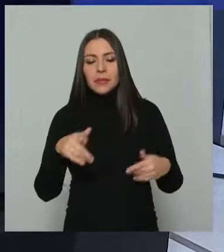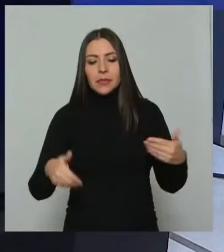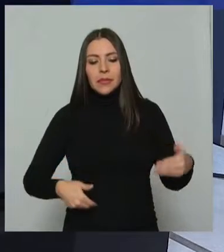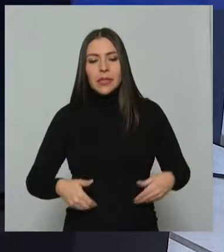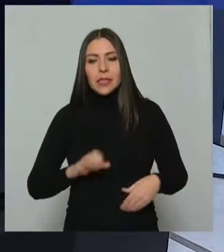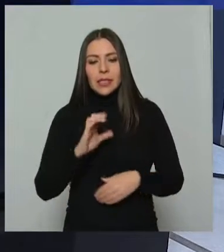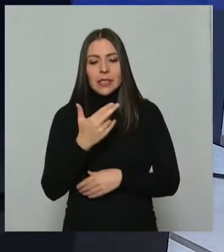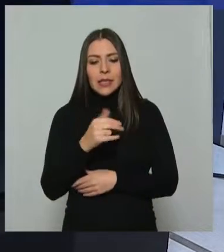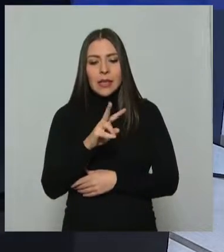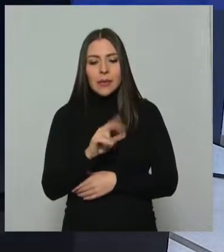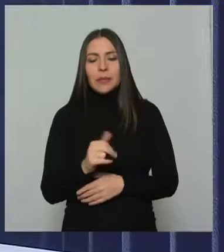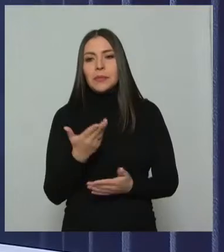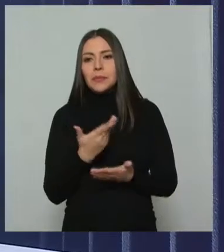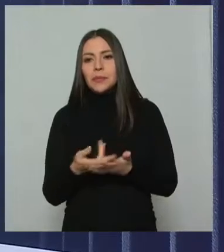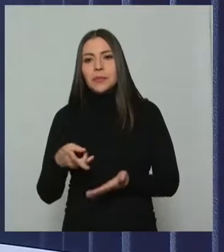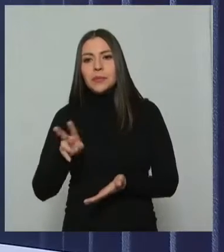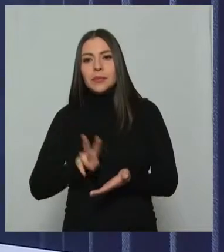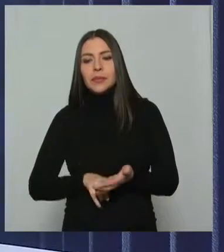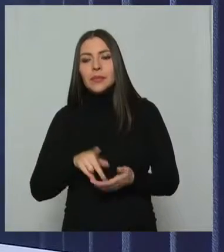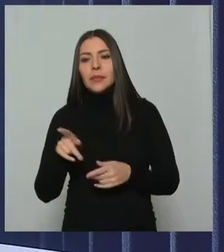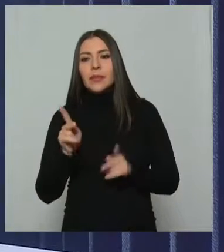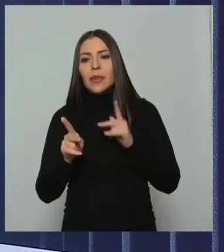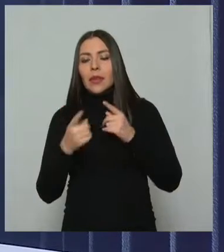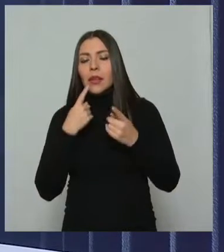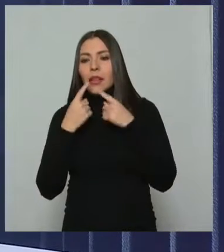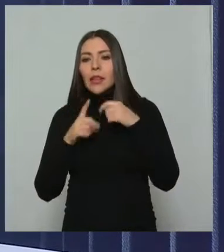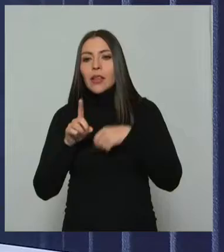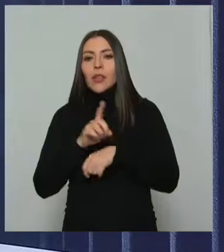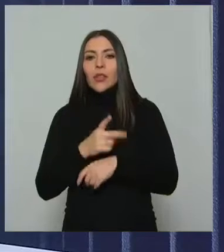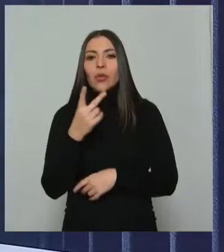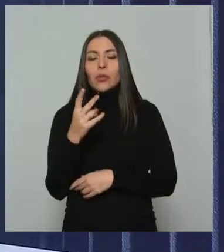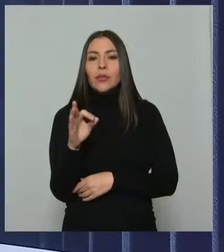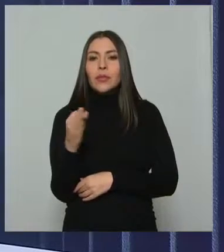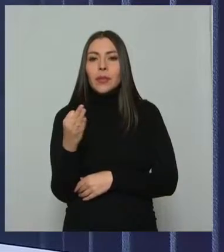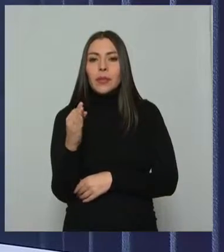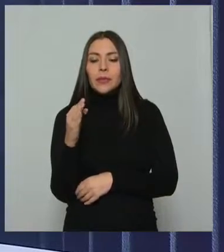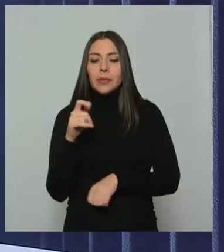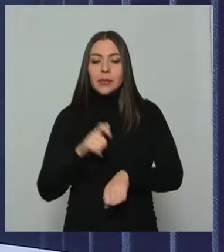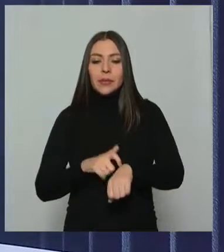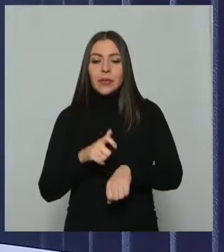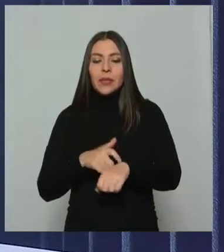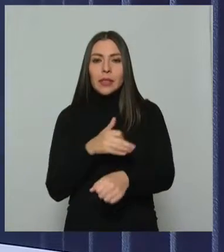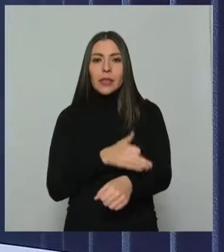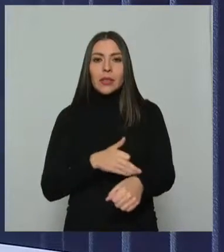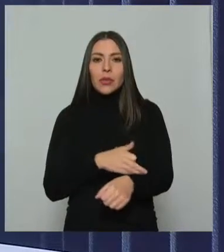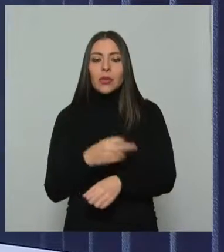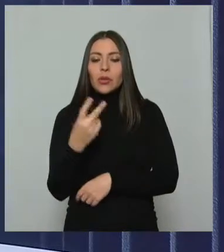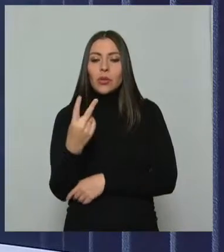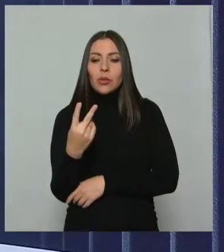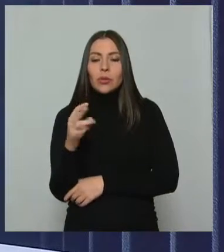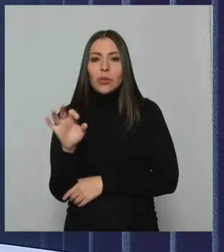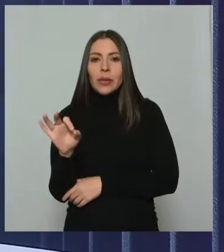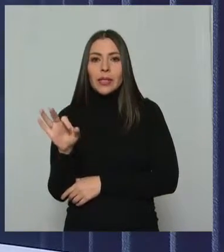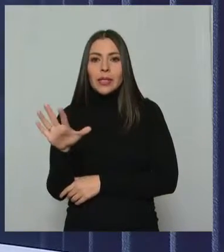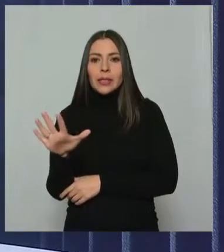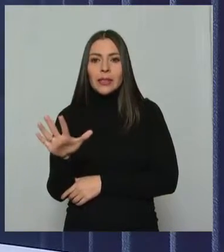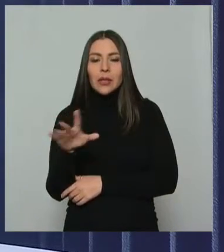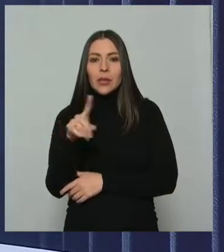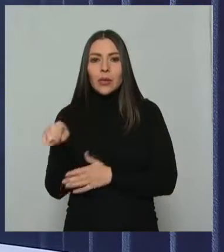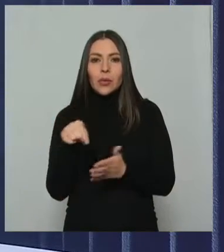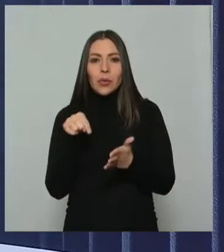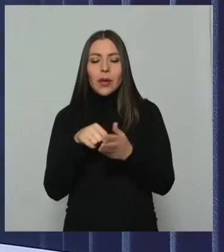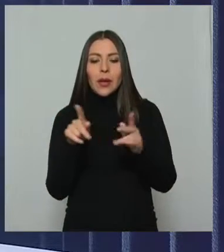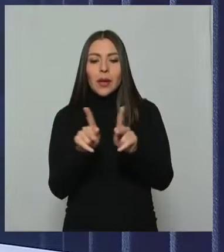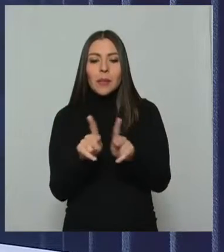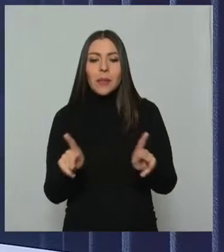un conversatorio el día 2 de febrero, tome nota, a las 2 de la tarde con 45 minutos en la Plaza